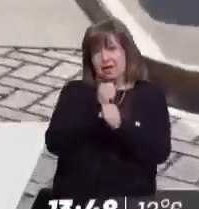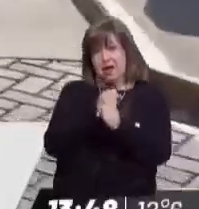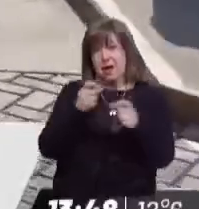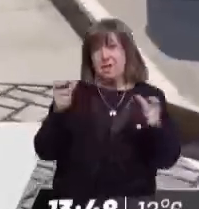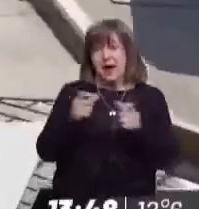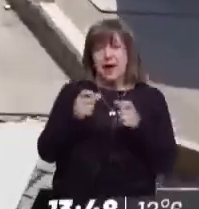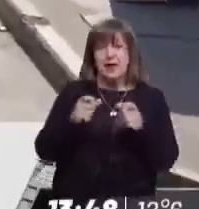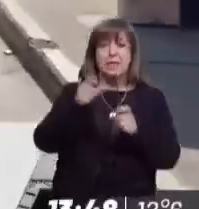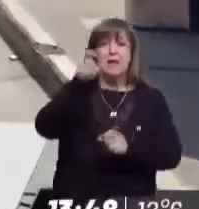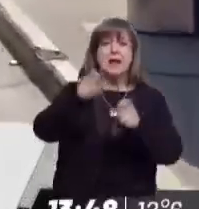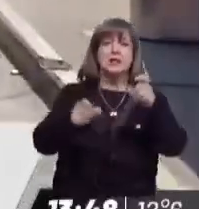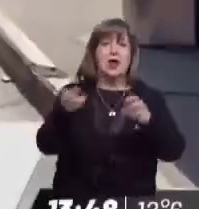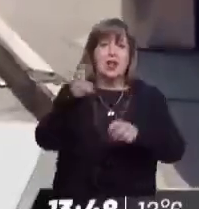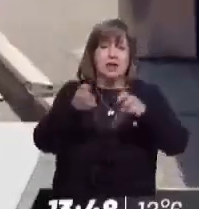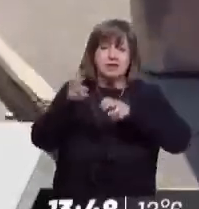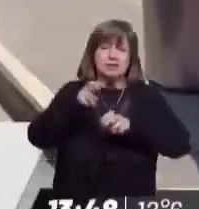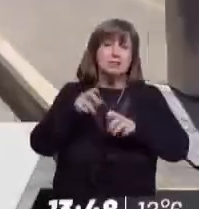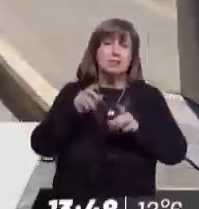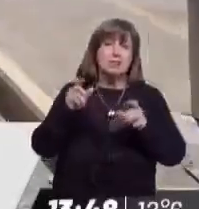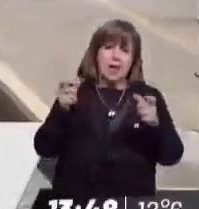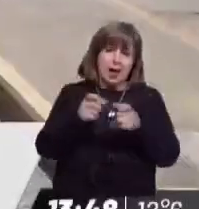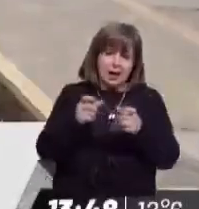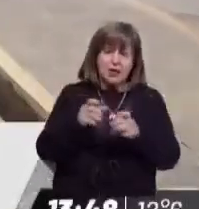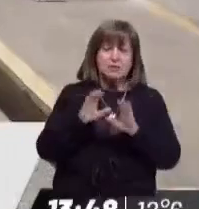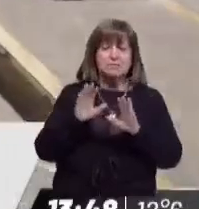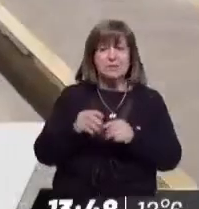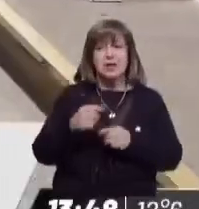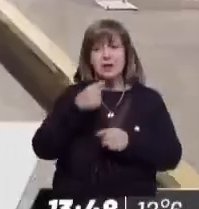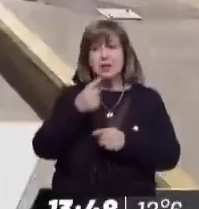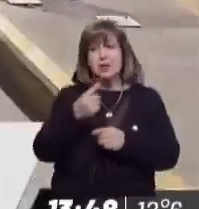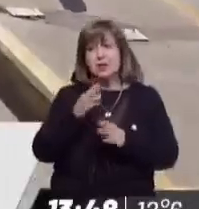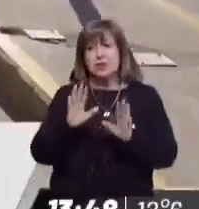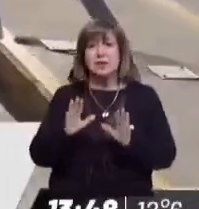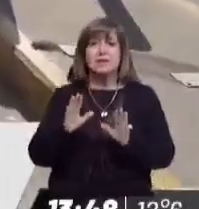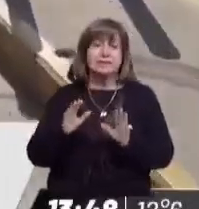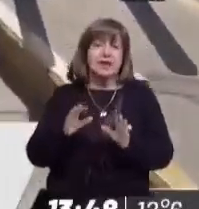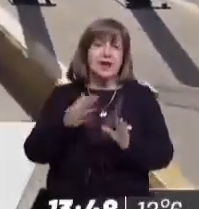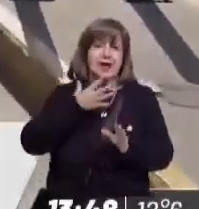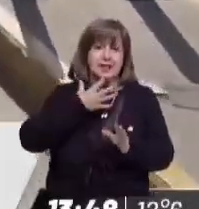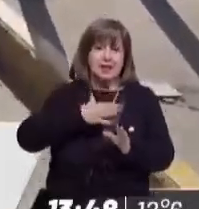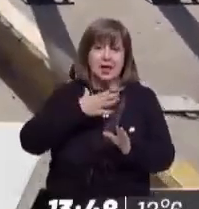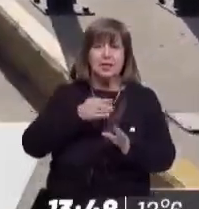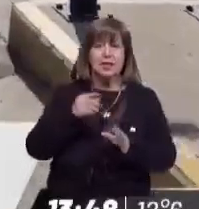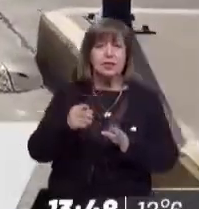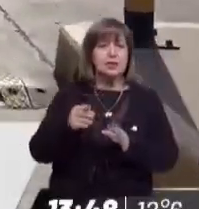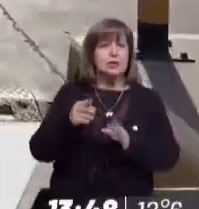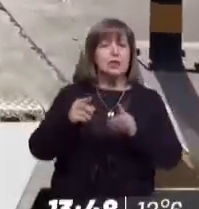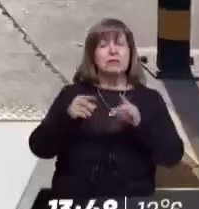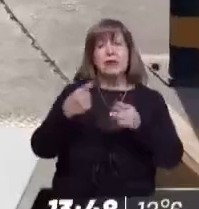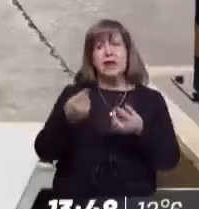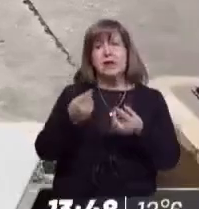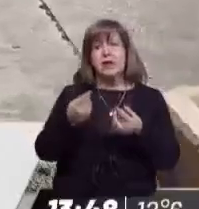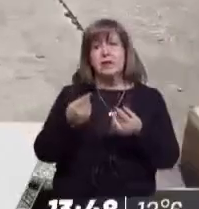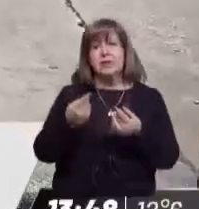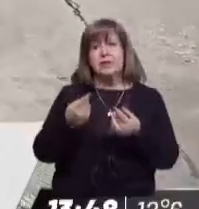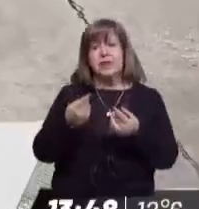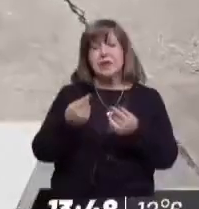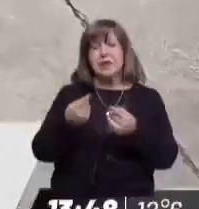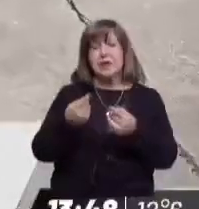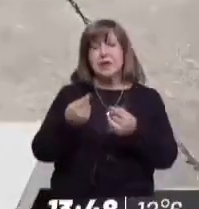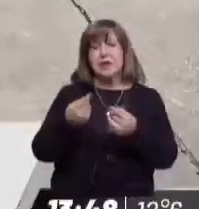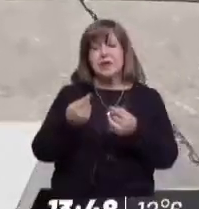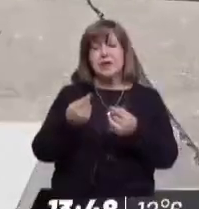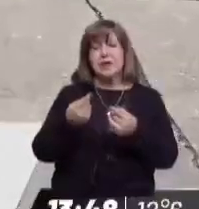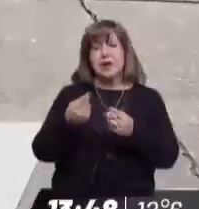para poder saber cómo viene realmente este trabajo que realizan a diario y conocer en sí los números. Recordamos que,